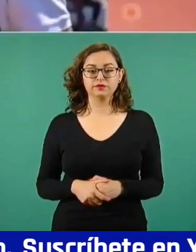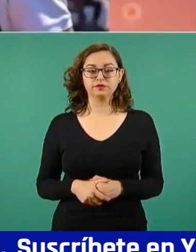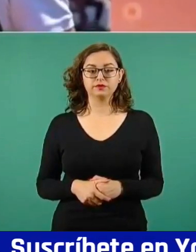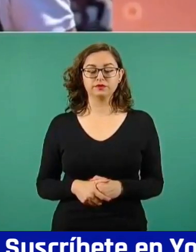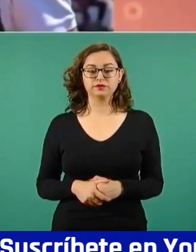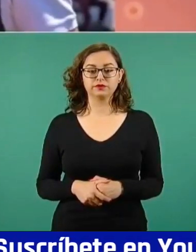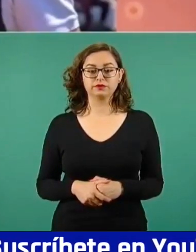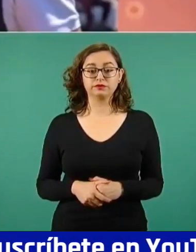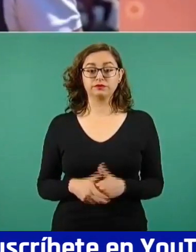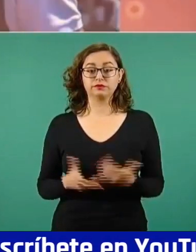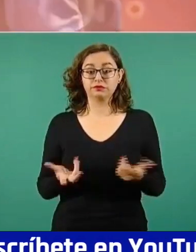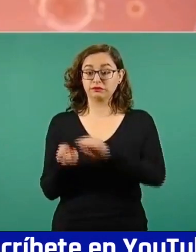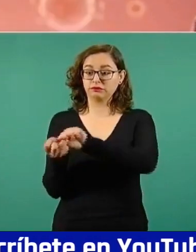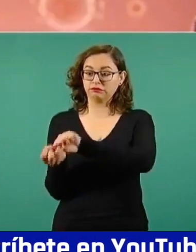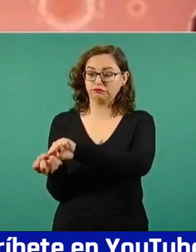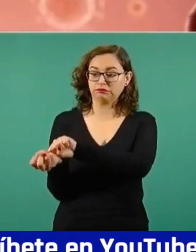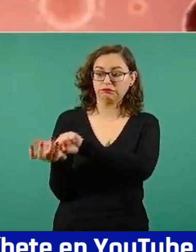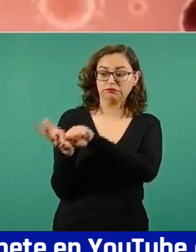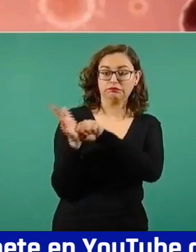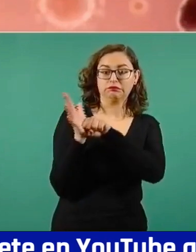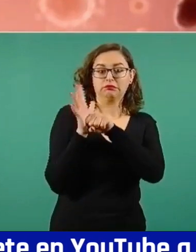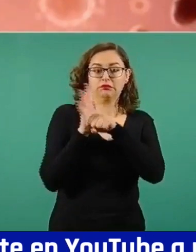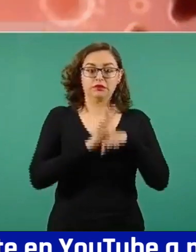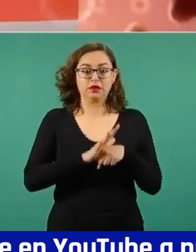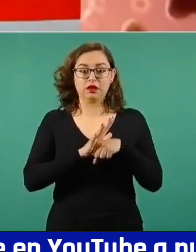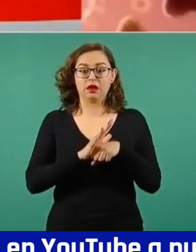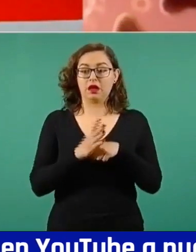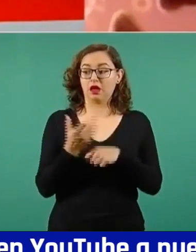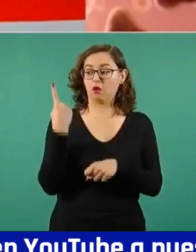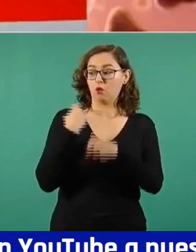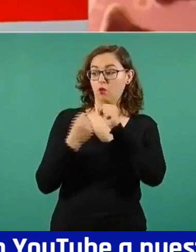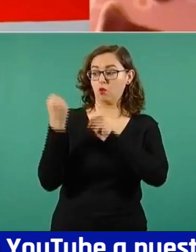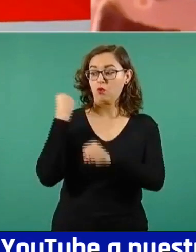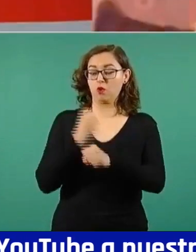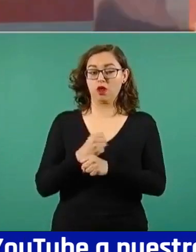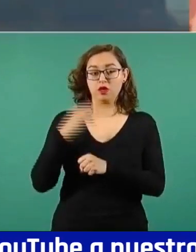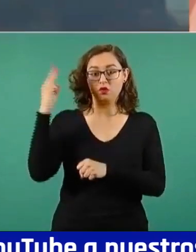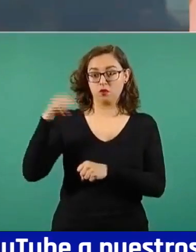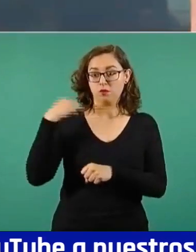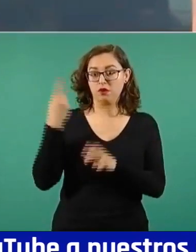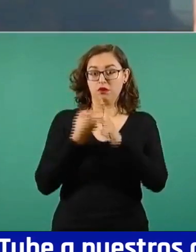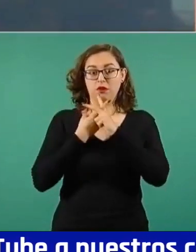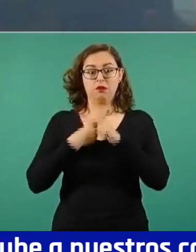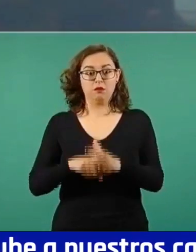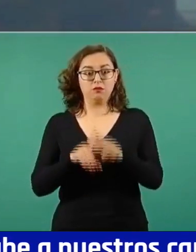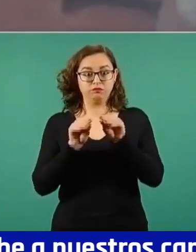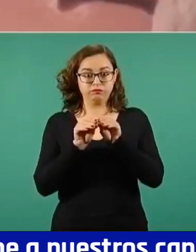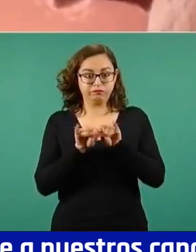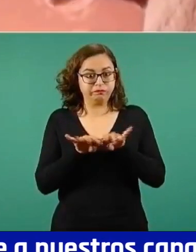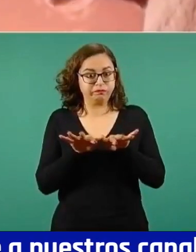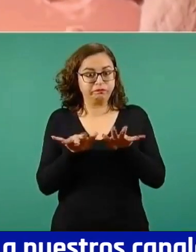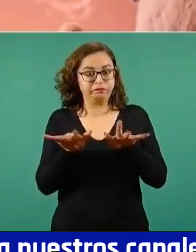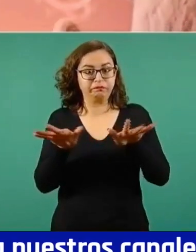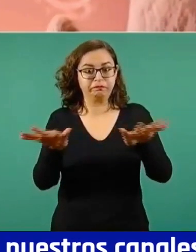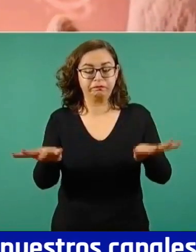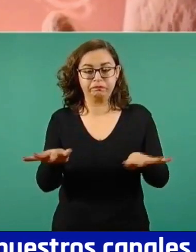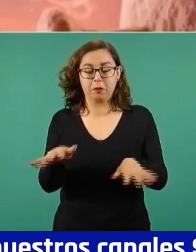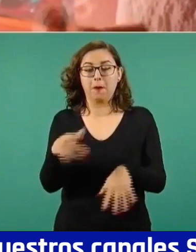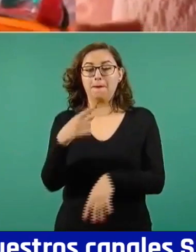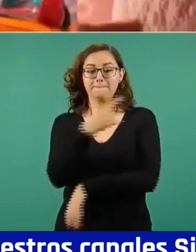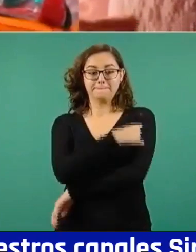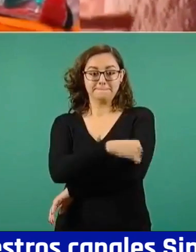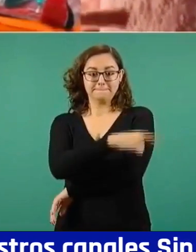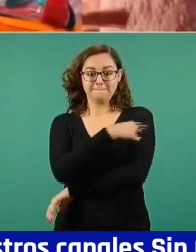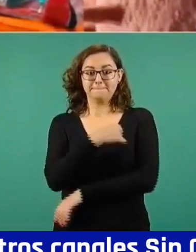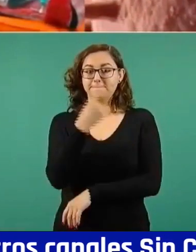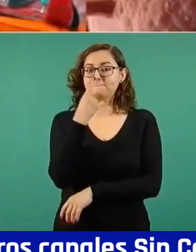Con la llegada de este coronavirus a nuestro país en marzo, Cruz Roja Mexicana enfrentó el reto humanitario más importante en su historia